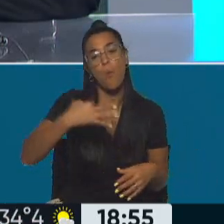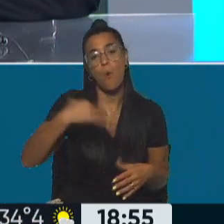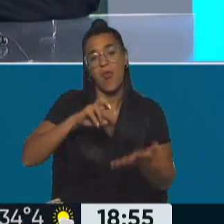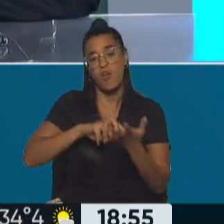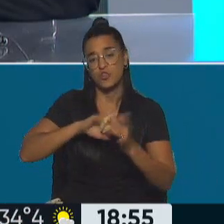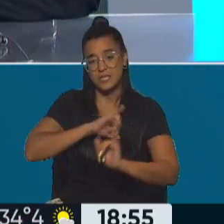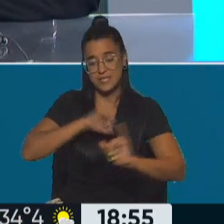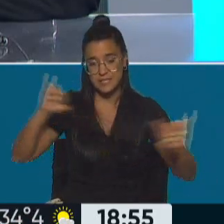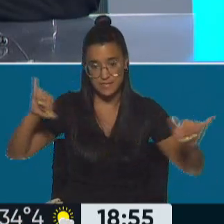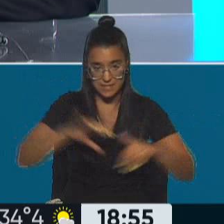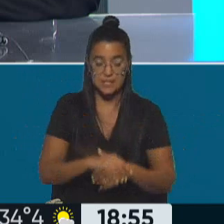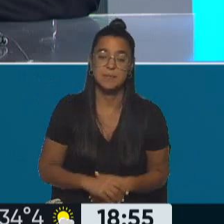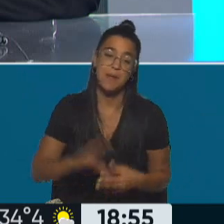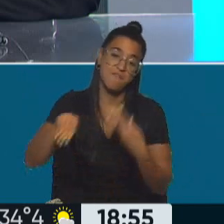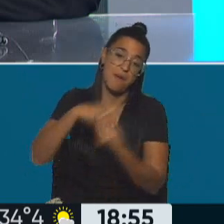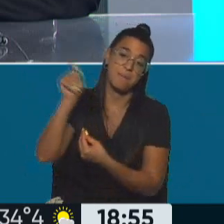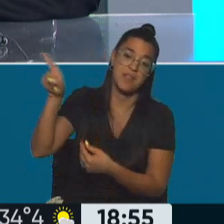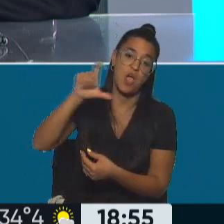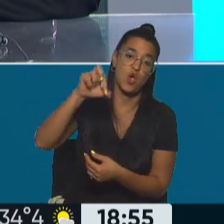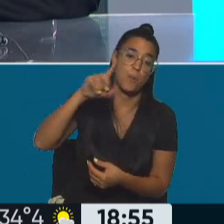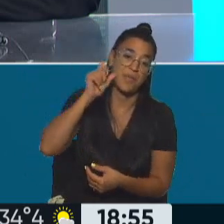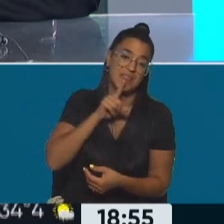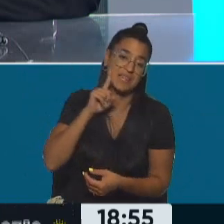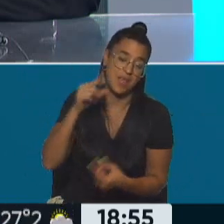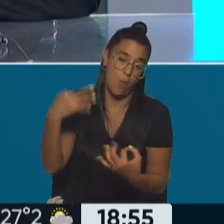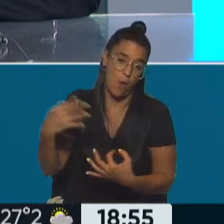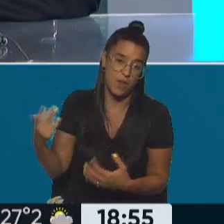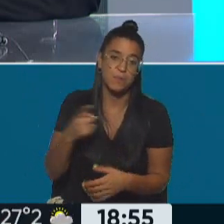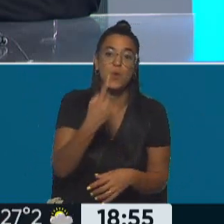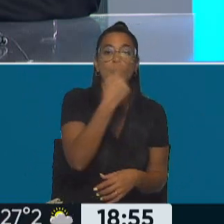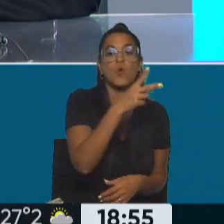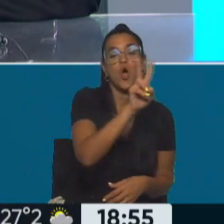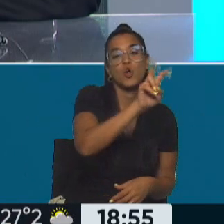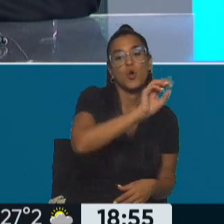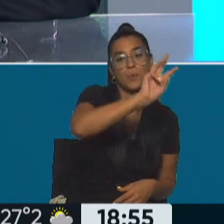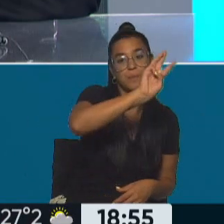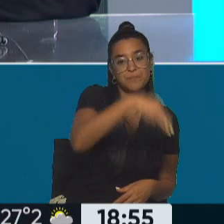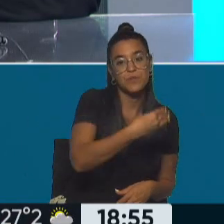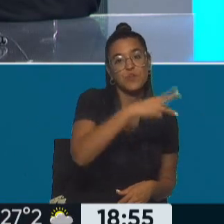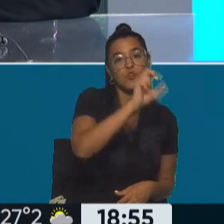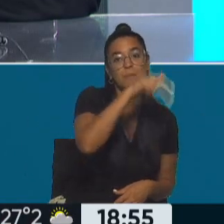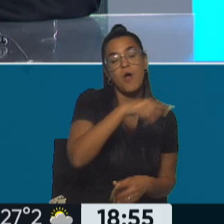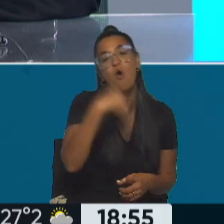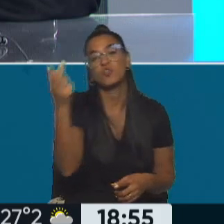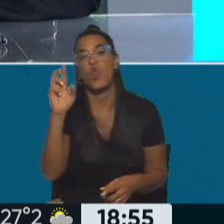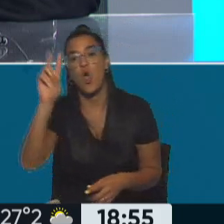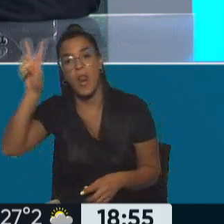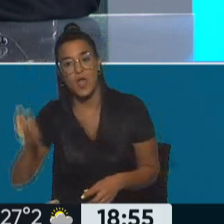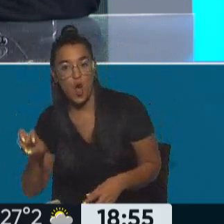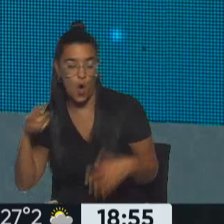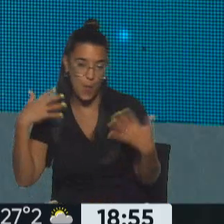también para la familia copetti uno cobra euros el ponchito Román y otro va a cobrar dólares